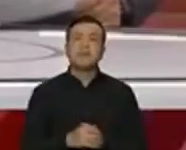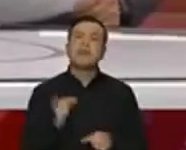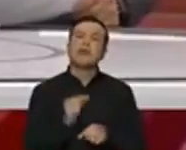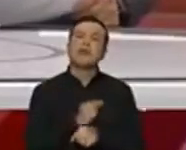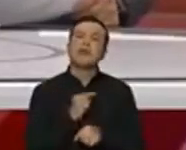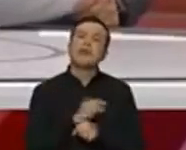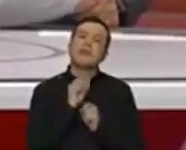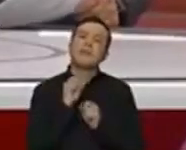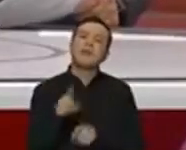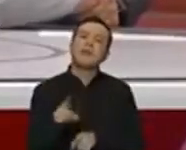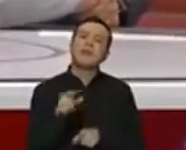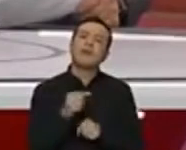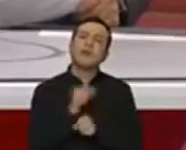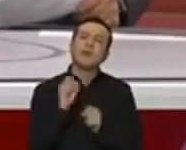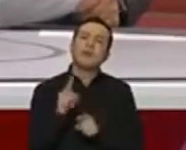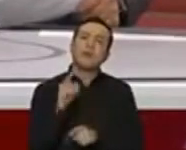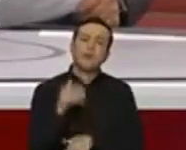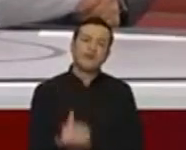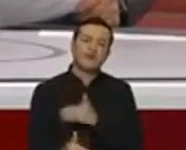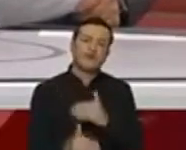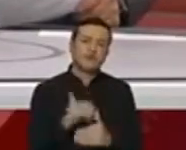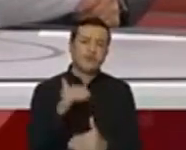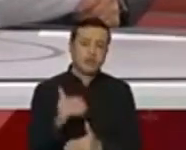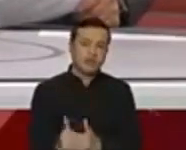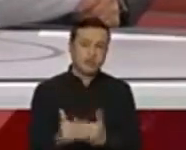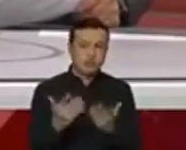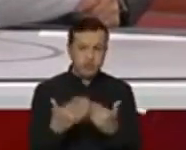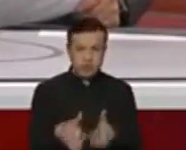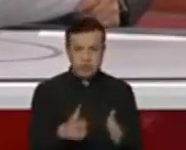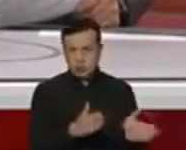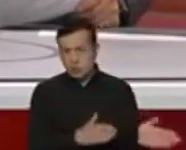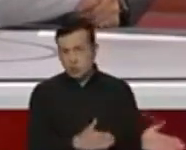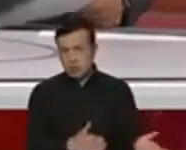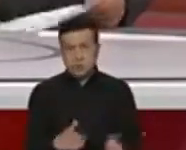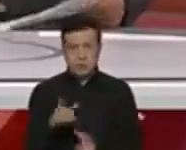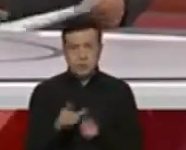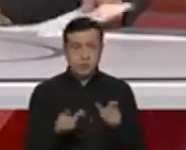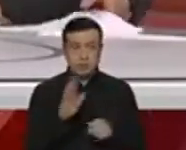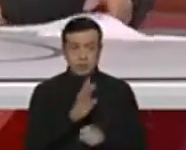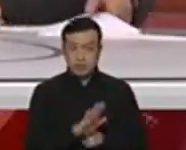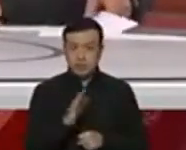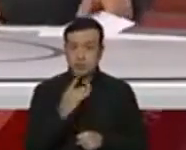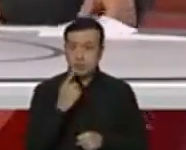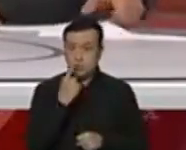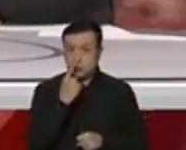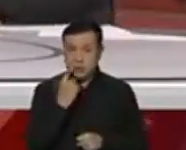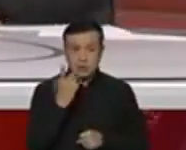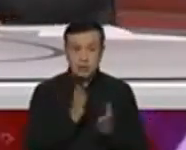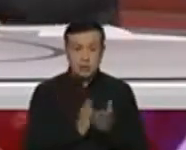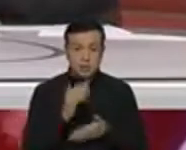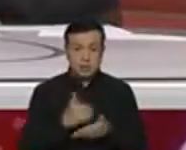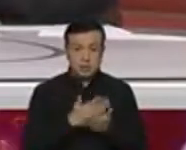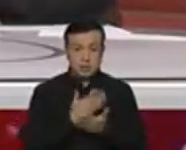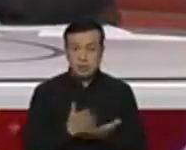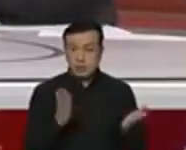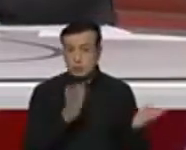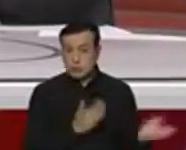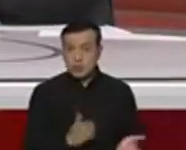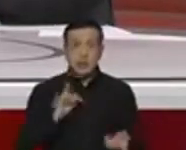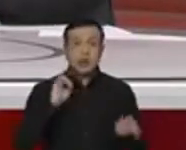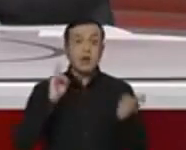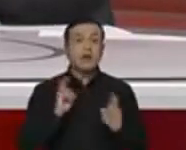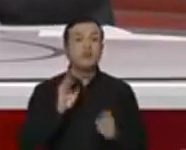puntualmente, ¿cuál es el procedimiento que deben seguir las personas interesadas en acceder a estas facilidades de